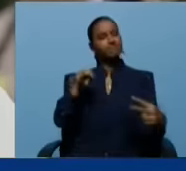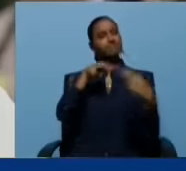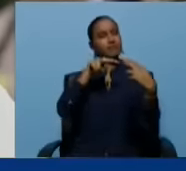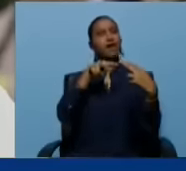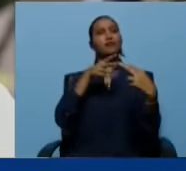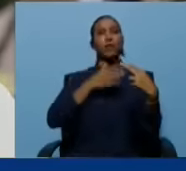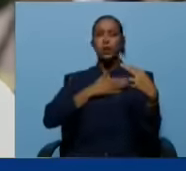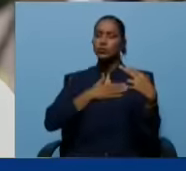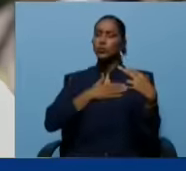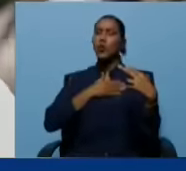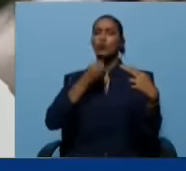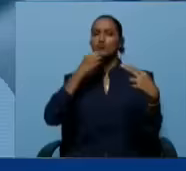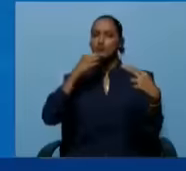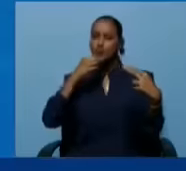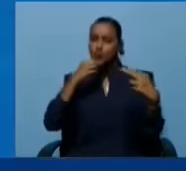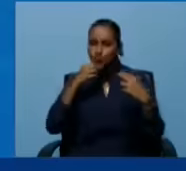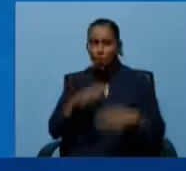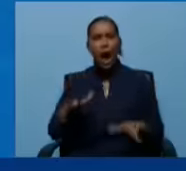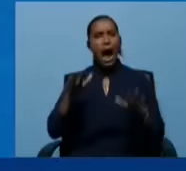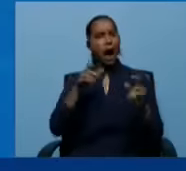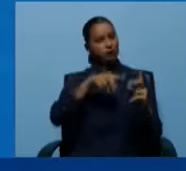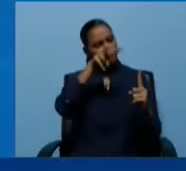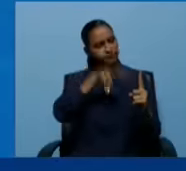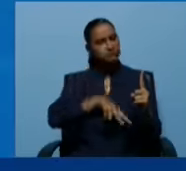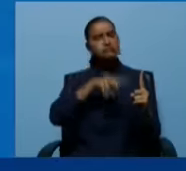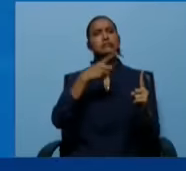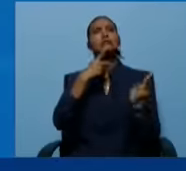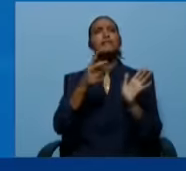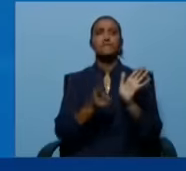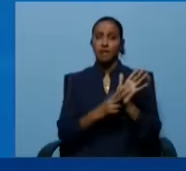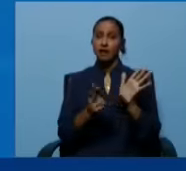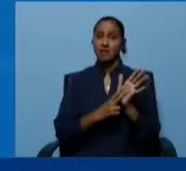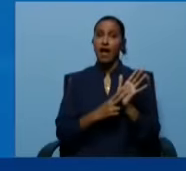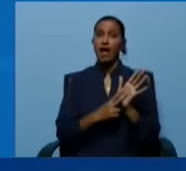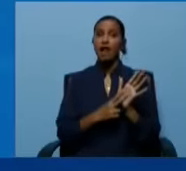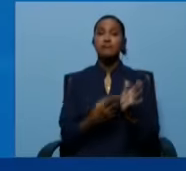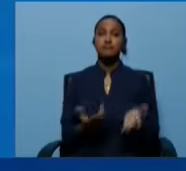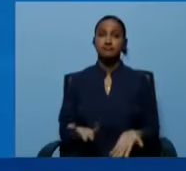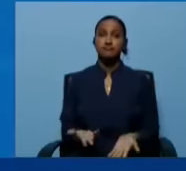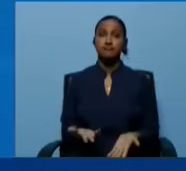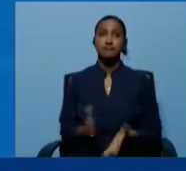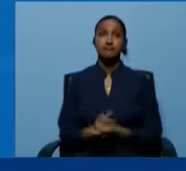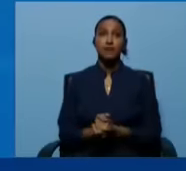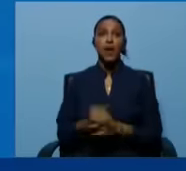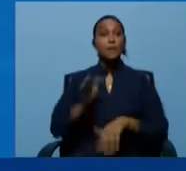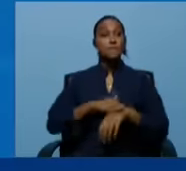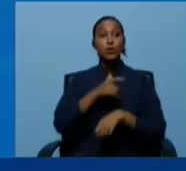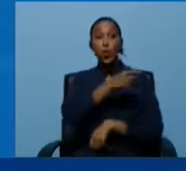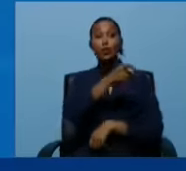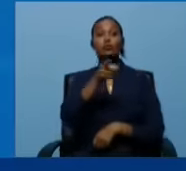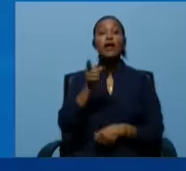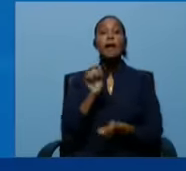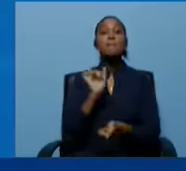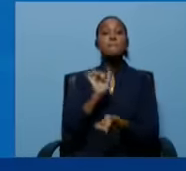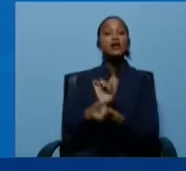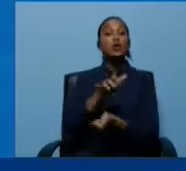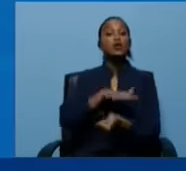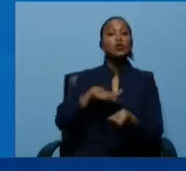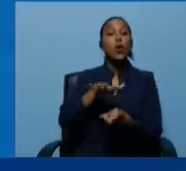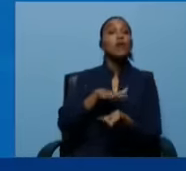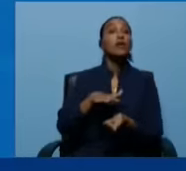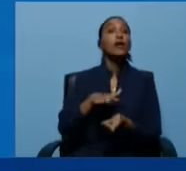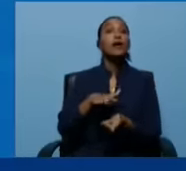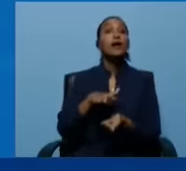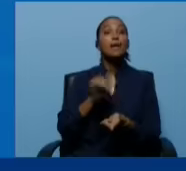cariño, y en tu rostro veo la verdad de todo lo que digo, porque ustedes fueron detenidos en Cuba,